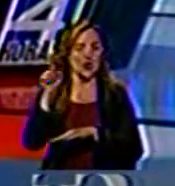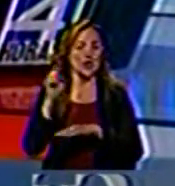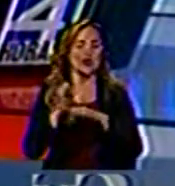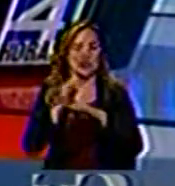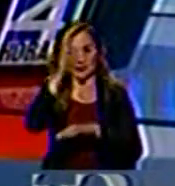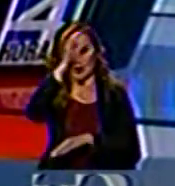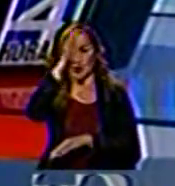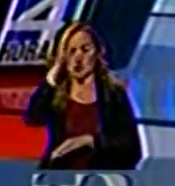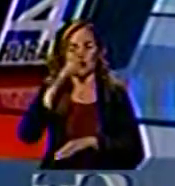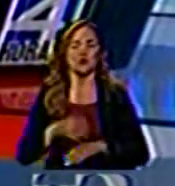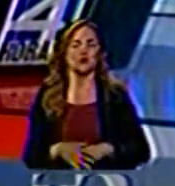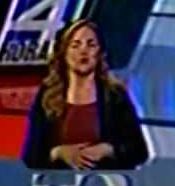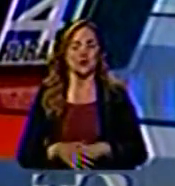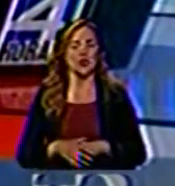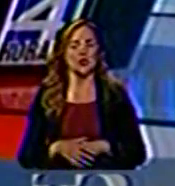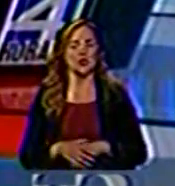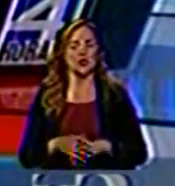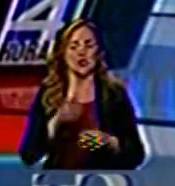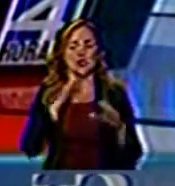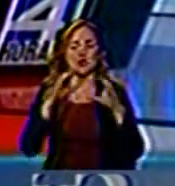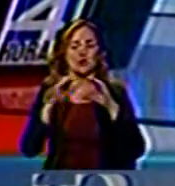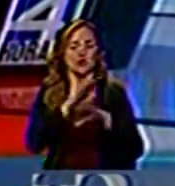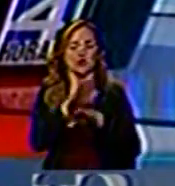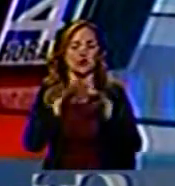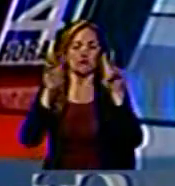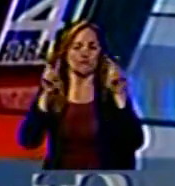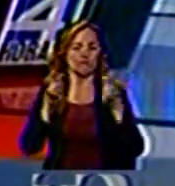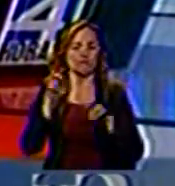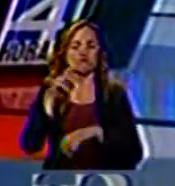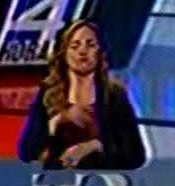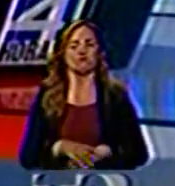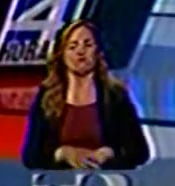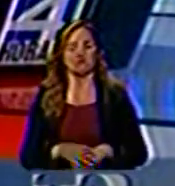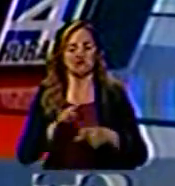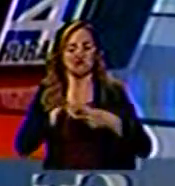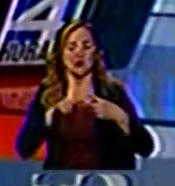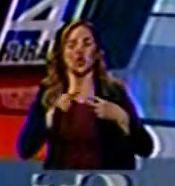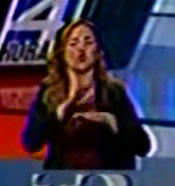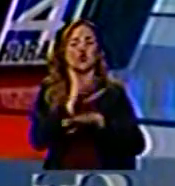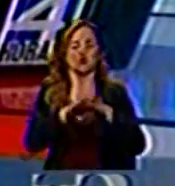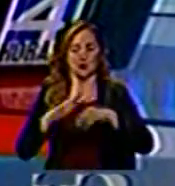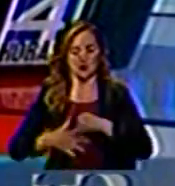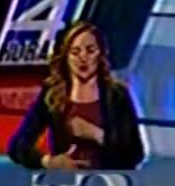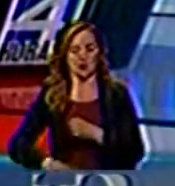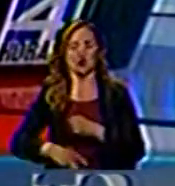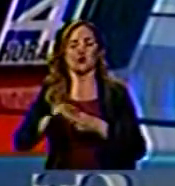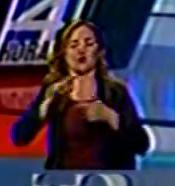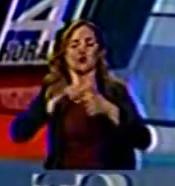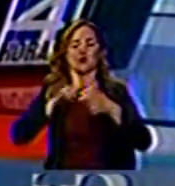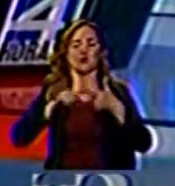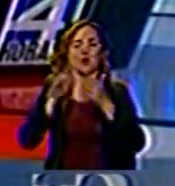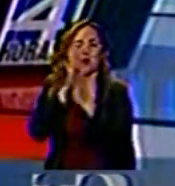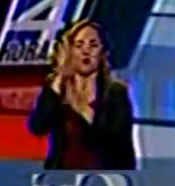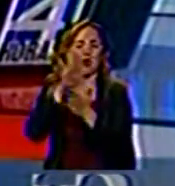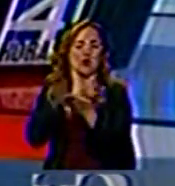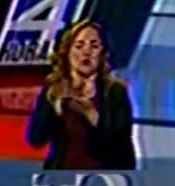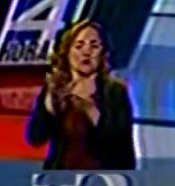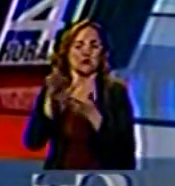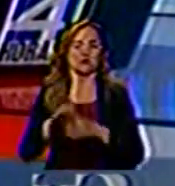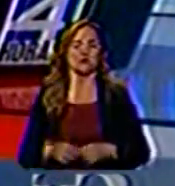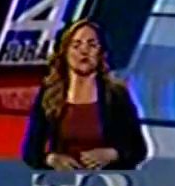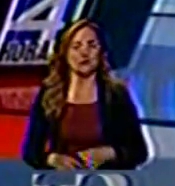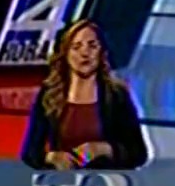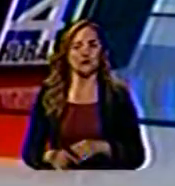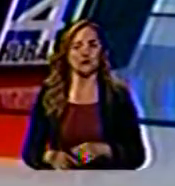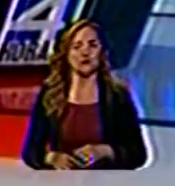de despenalizar el aborto y habló sobre la necesidad de limpiar la imagen tras los delitos cometidos por varios